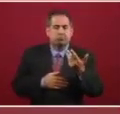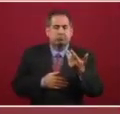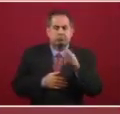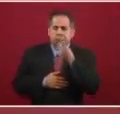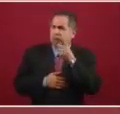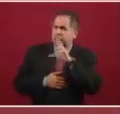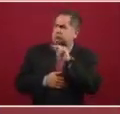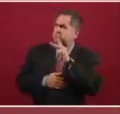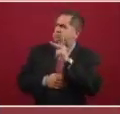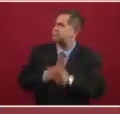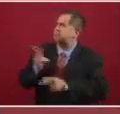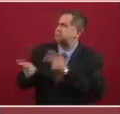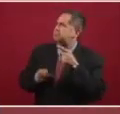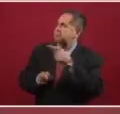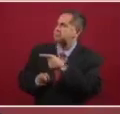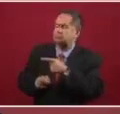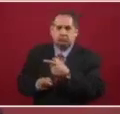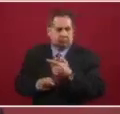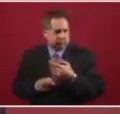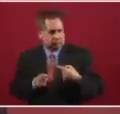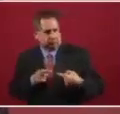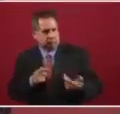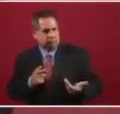lo cuestionara